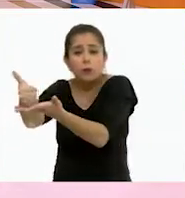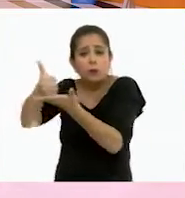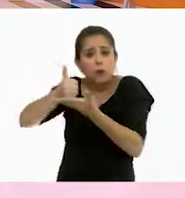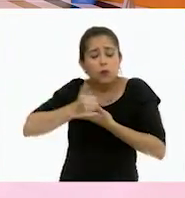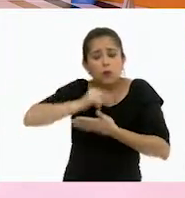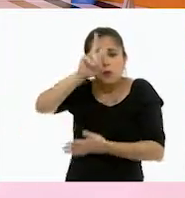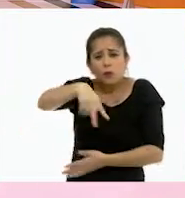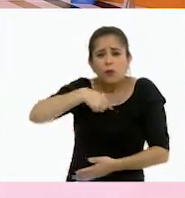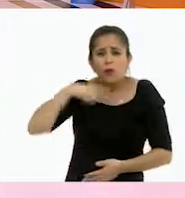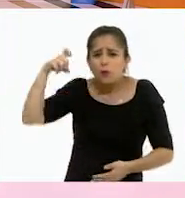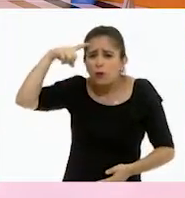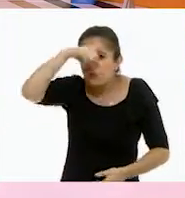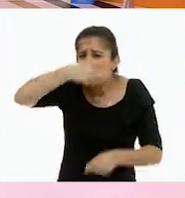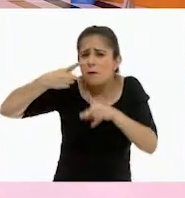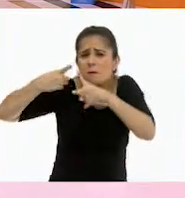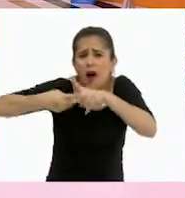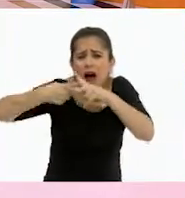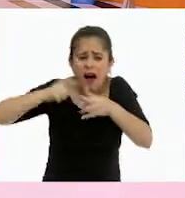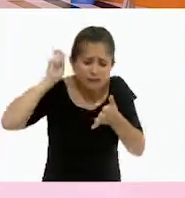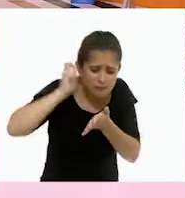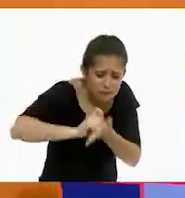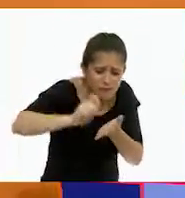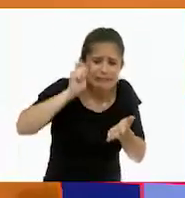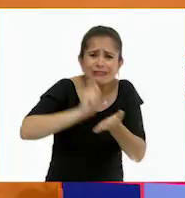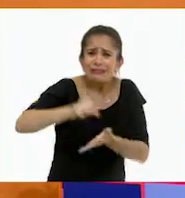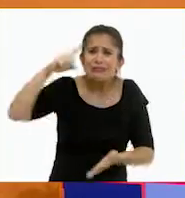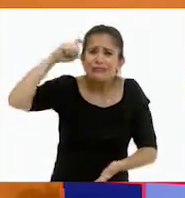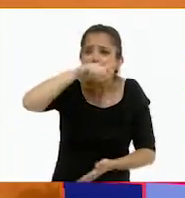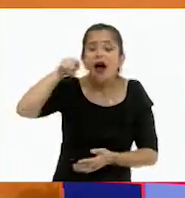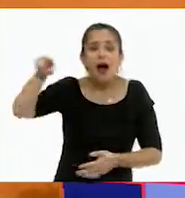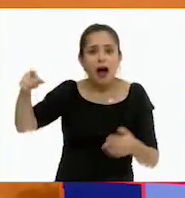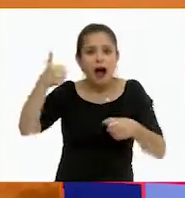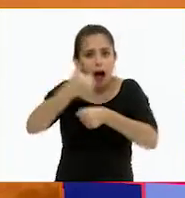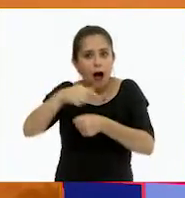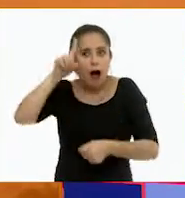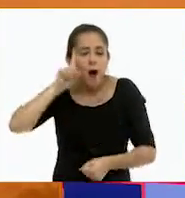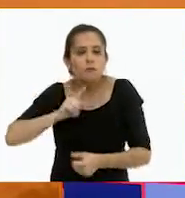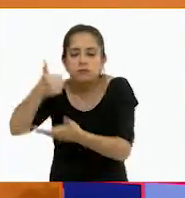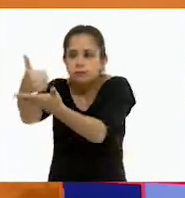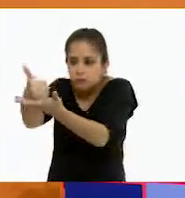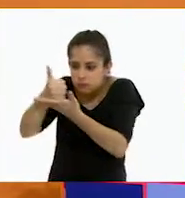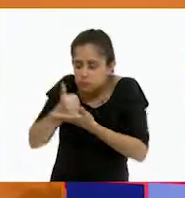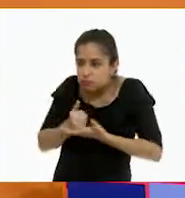las matemáticas. Pero mi abuelita era bien buena para enseñar. Entonces yo